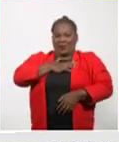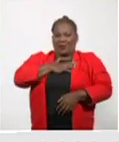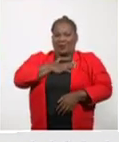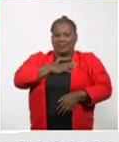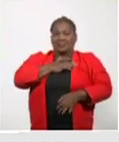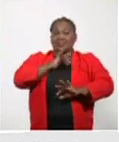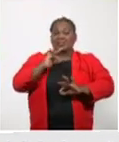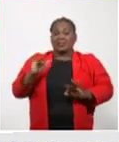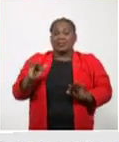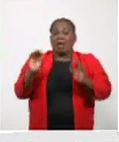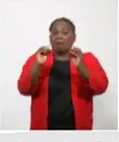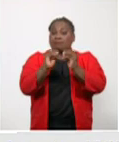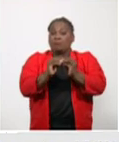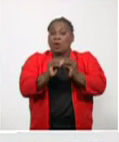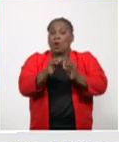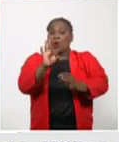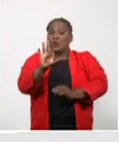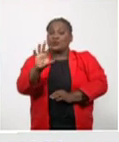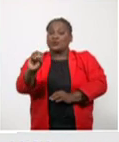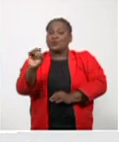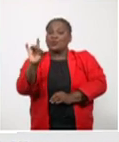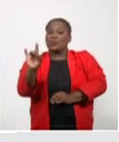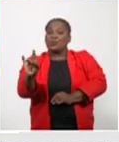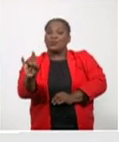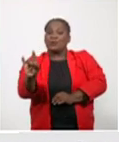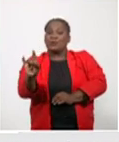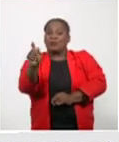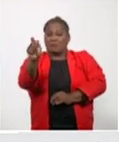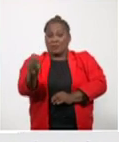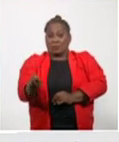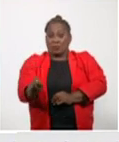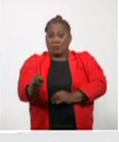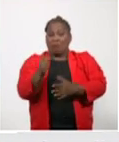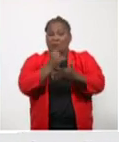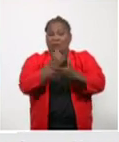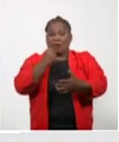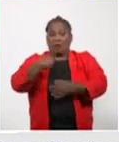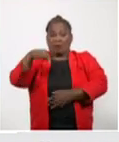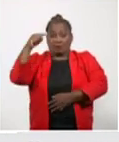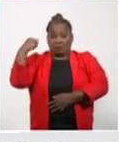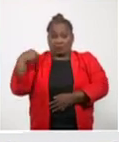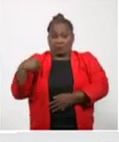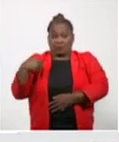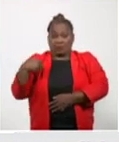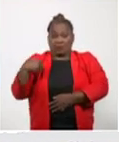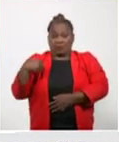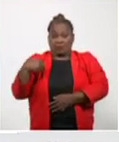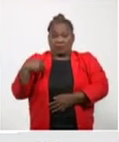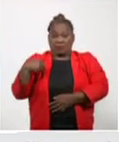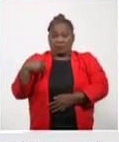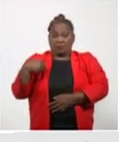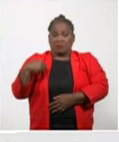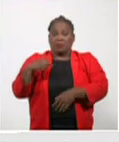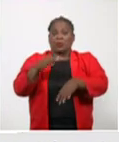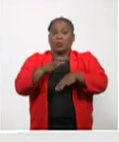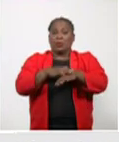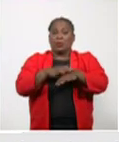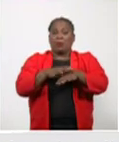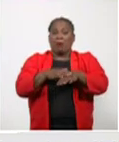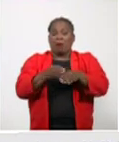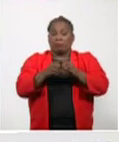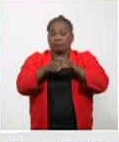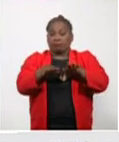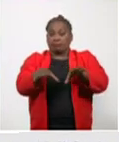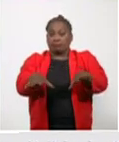de 809 pacientes se diagnosticaron ayer producto de la transmisión en nuestro país. Estamos hablando